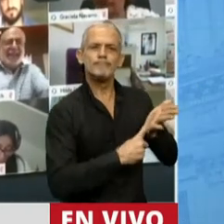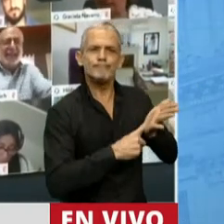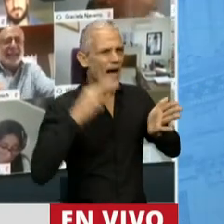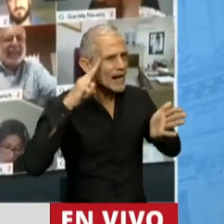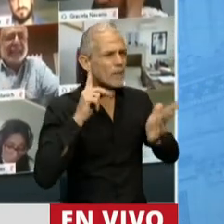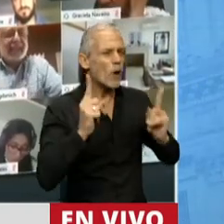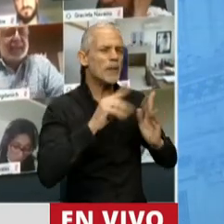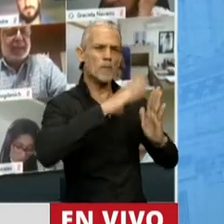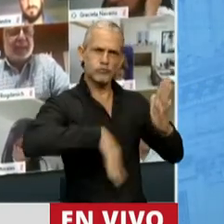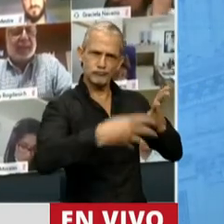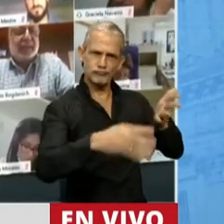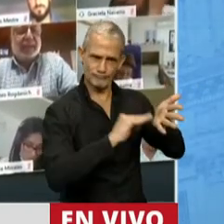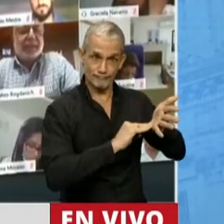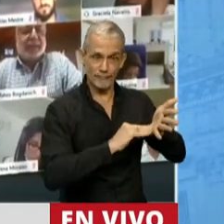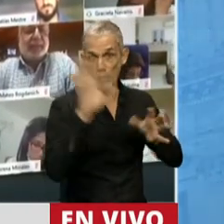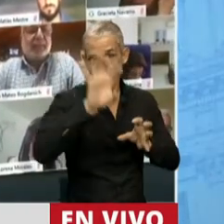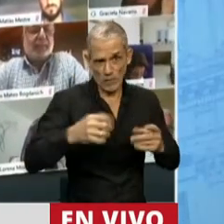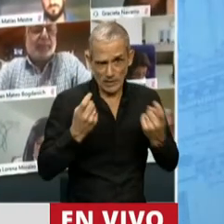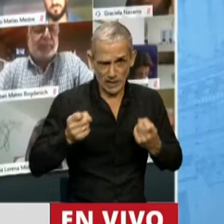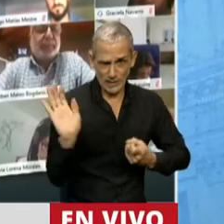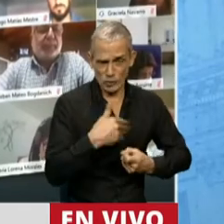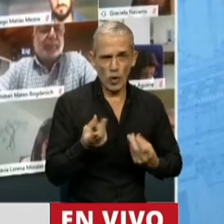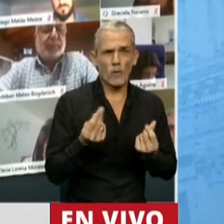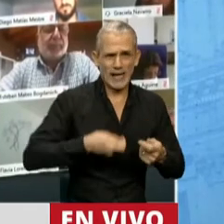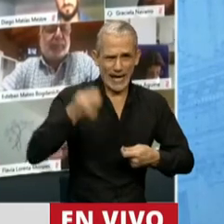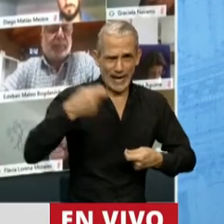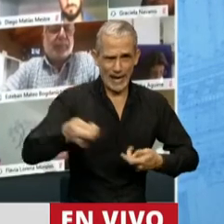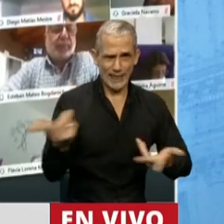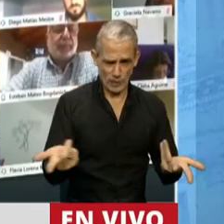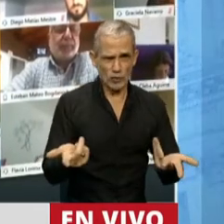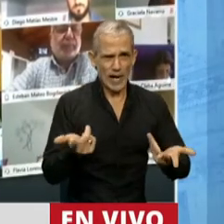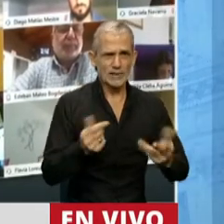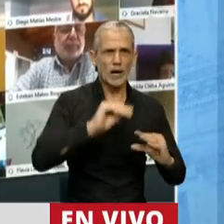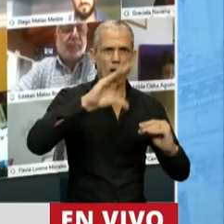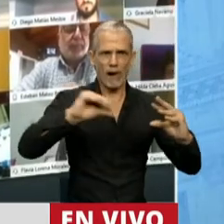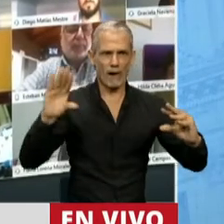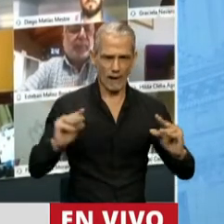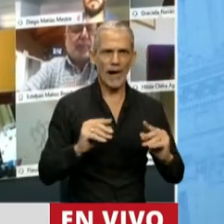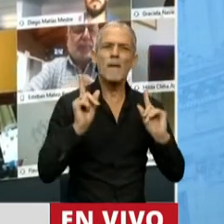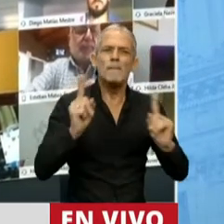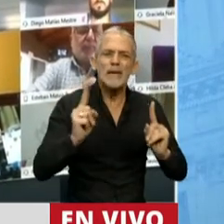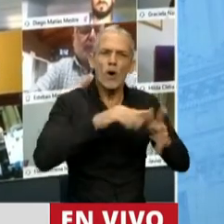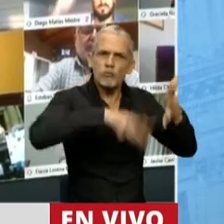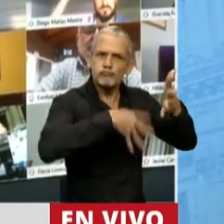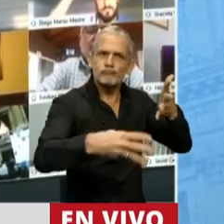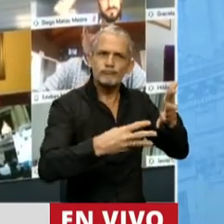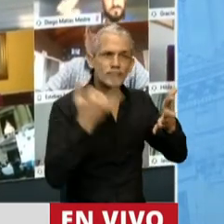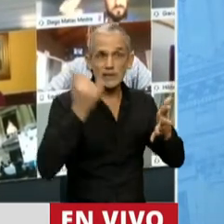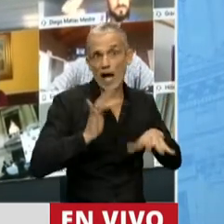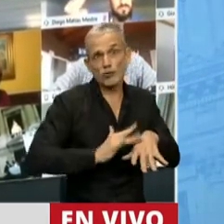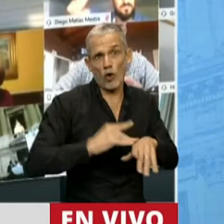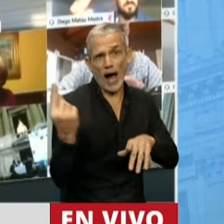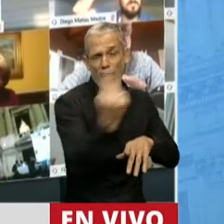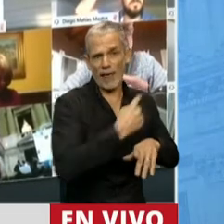fondo todas las provincias lo necesitan y sería bueno que se lo distribuya en función de lo que le toca a cada